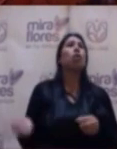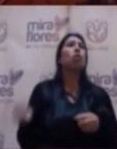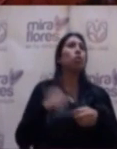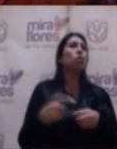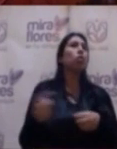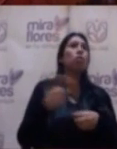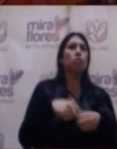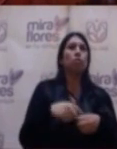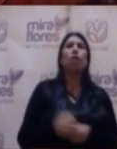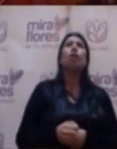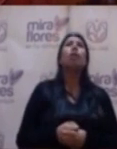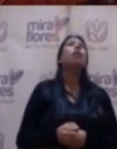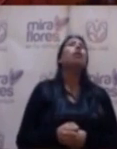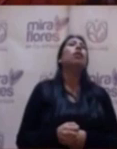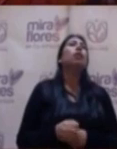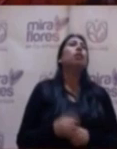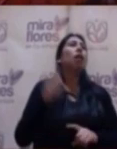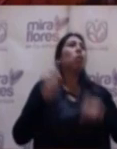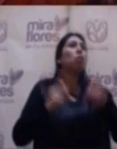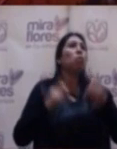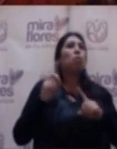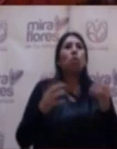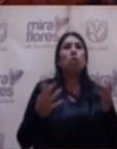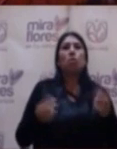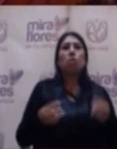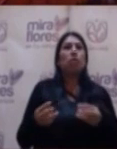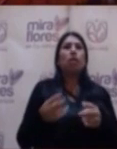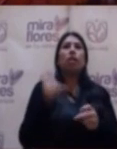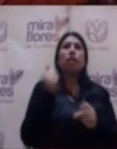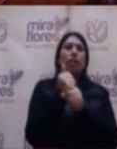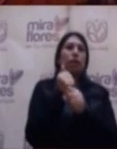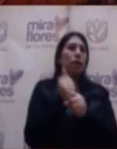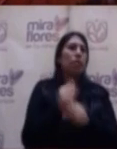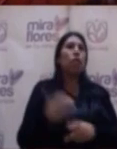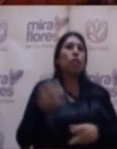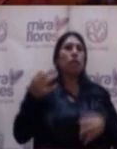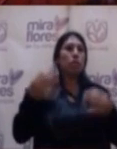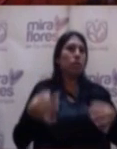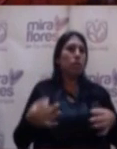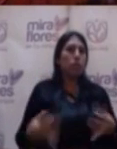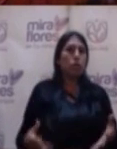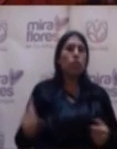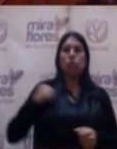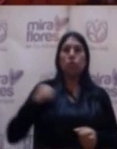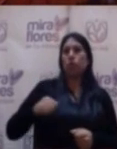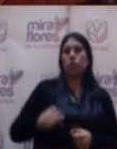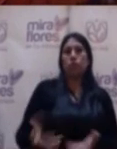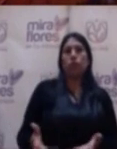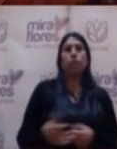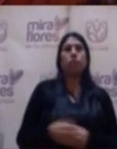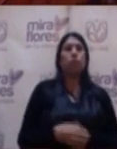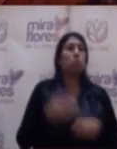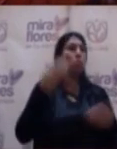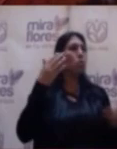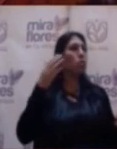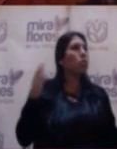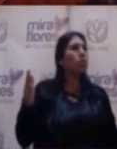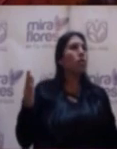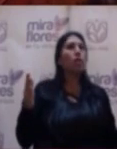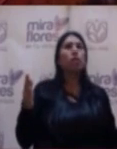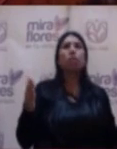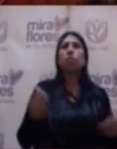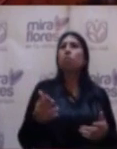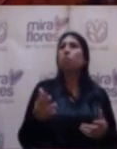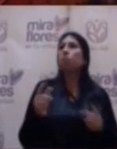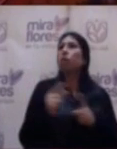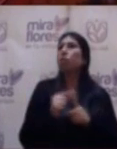otra manera en las actividades de la administración municipal. Muy bien, no sé si hay alguna otra intervención.